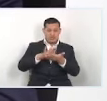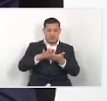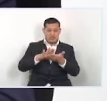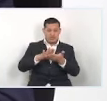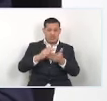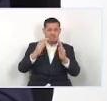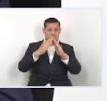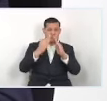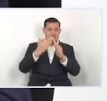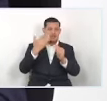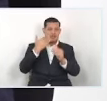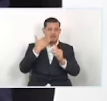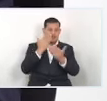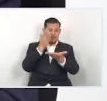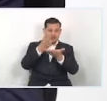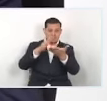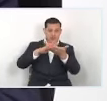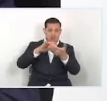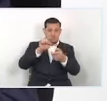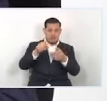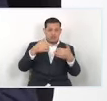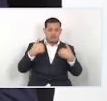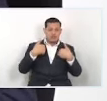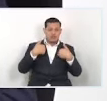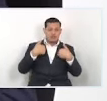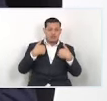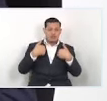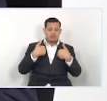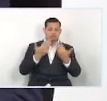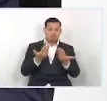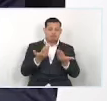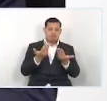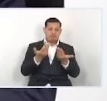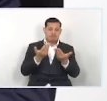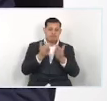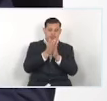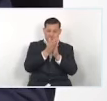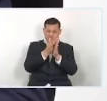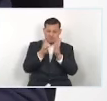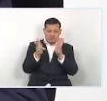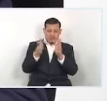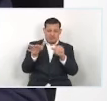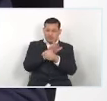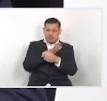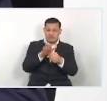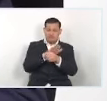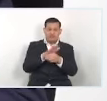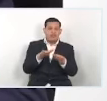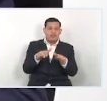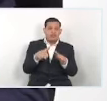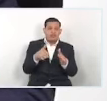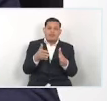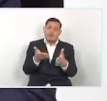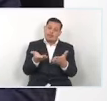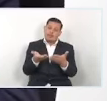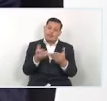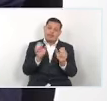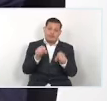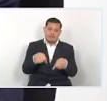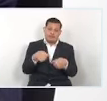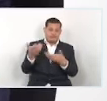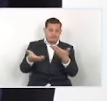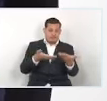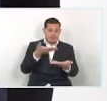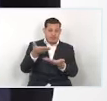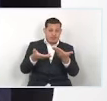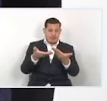ama de casa que llega a comprar. Pero si tú tenés un margen suficiente de poder